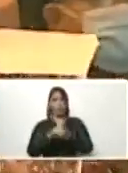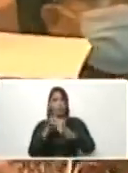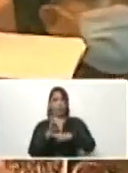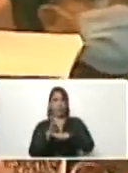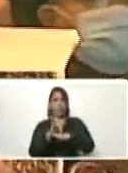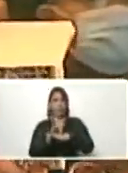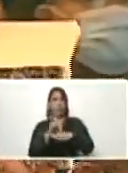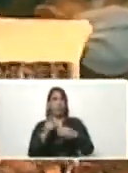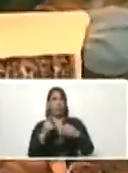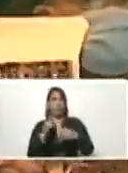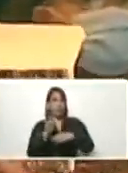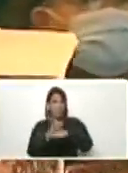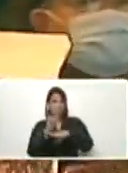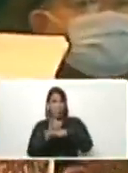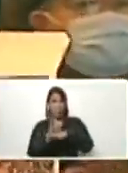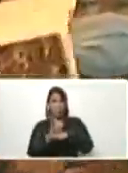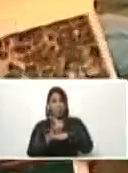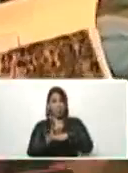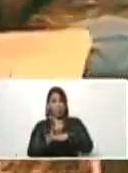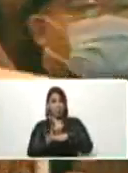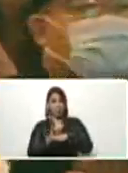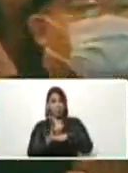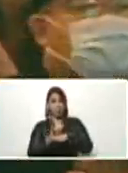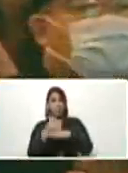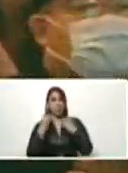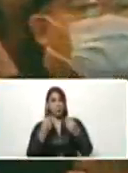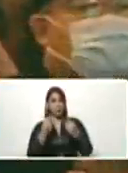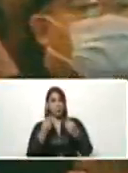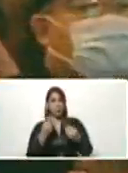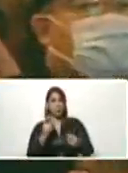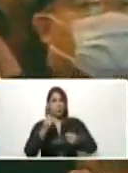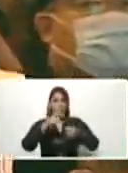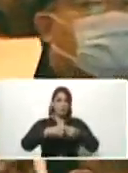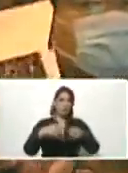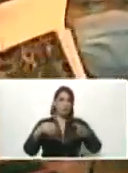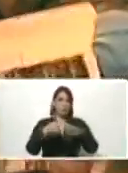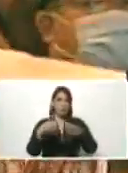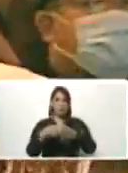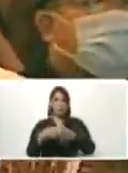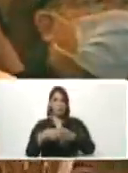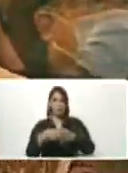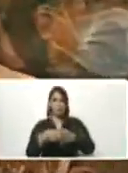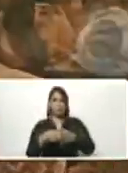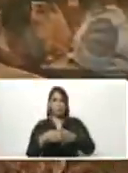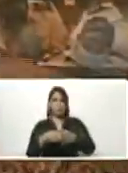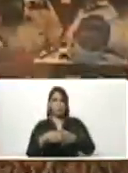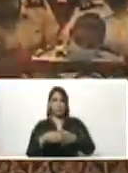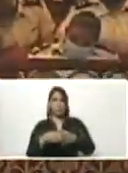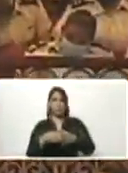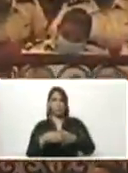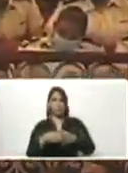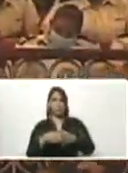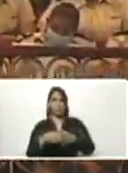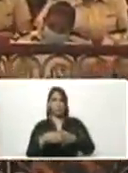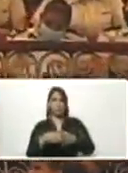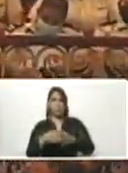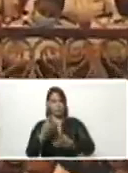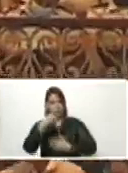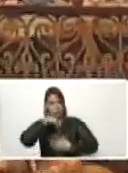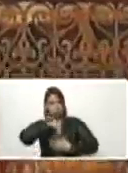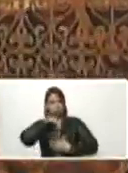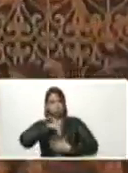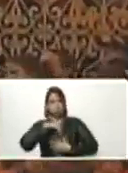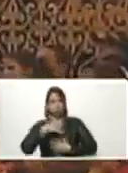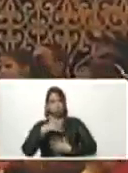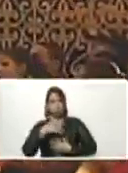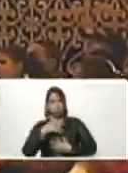de un batallón de húsares de Fernando VII. Correcto. Pero estaba sembrada en él la llama